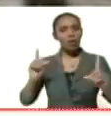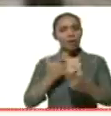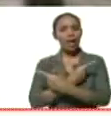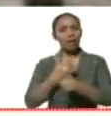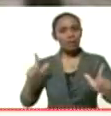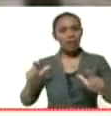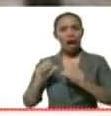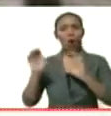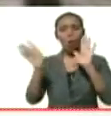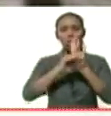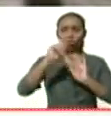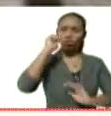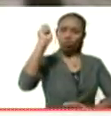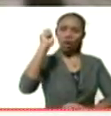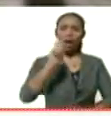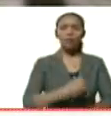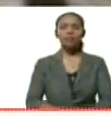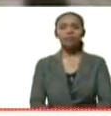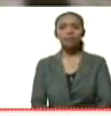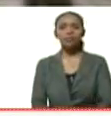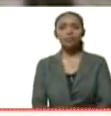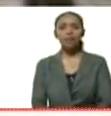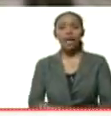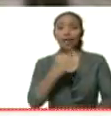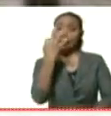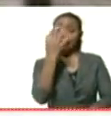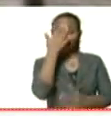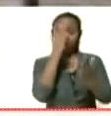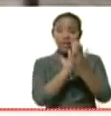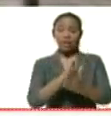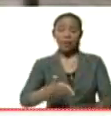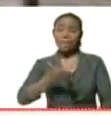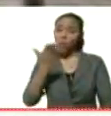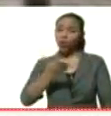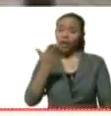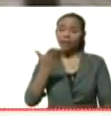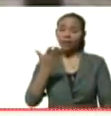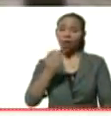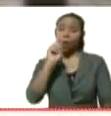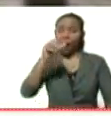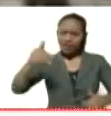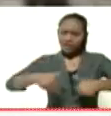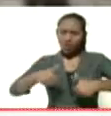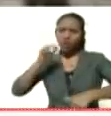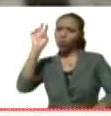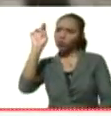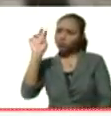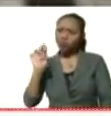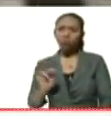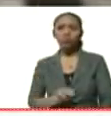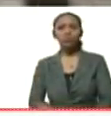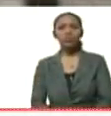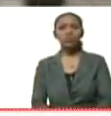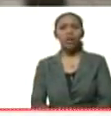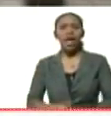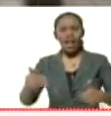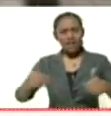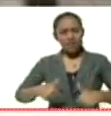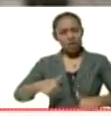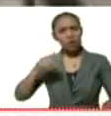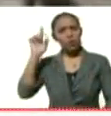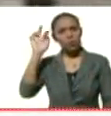la constitucionalidad. Son tres frentes priorizados de un esfuerzo diario, de un esfuerzo